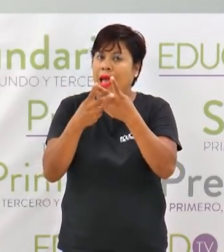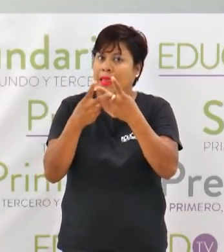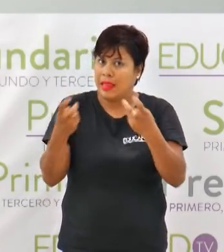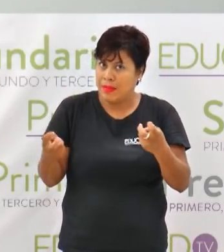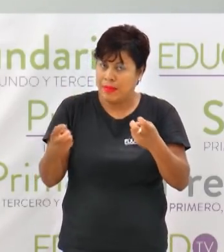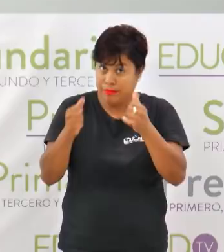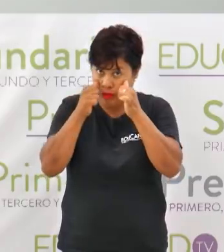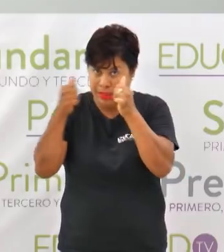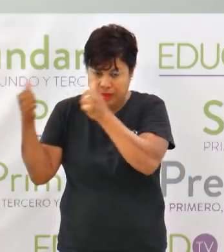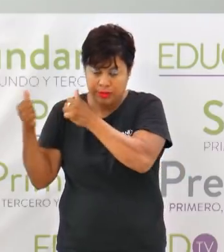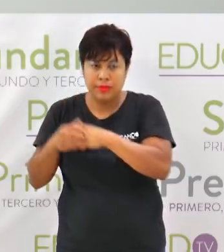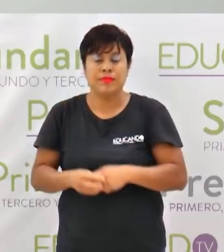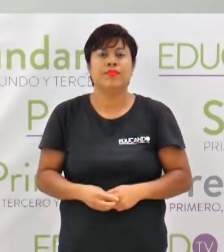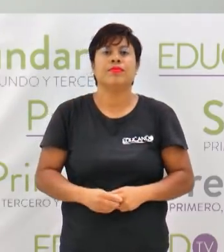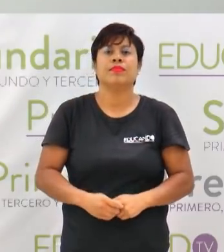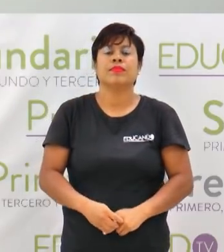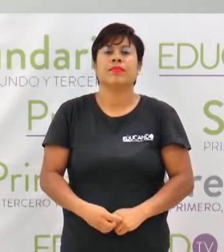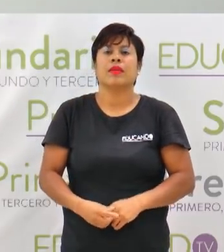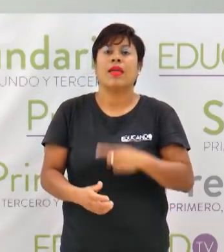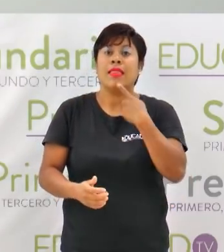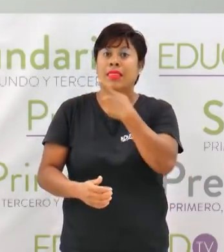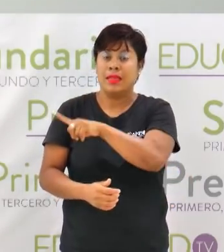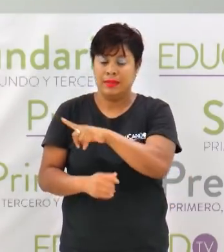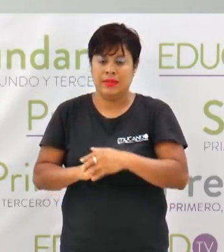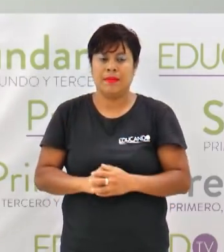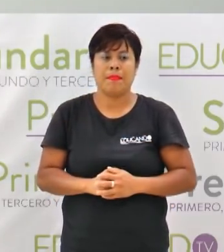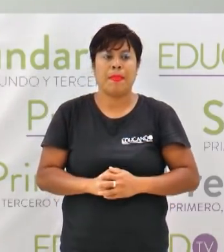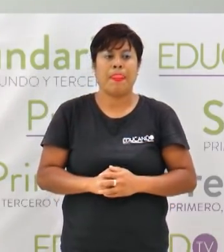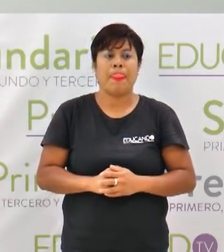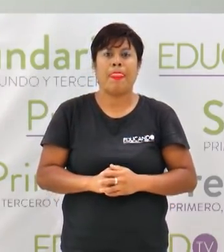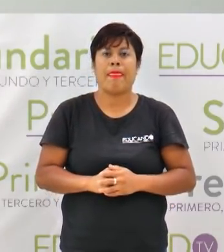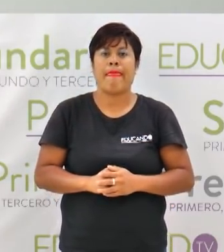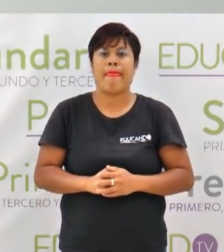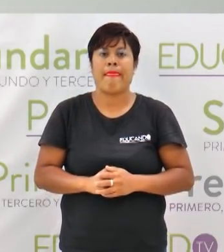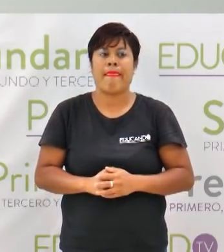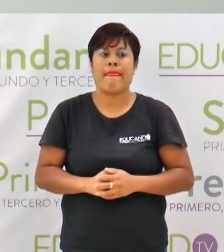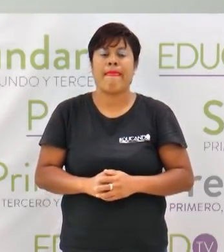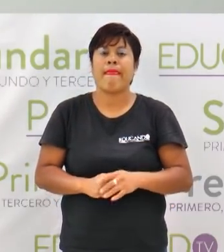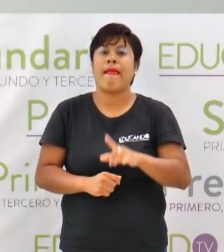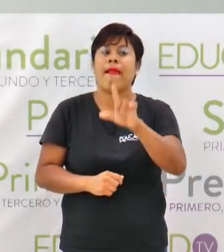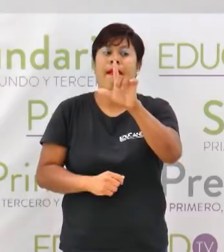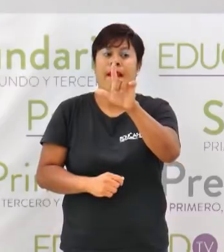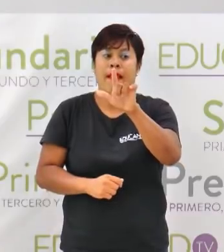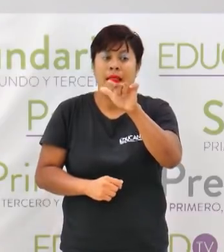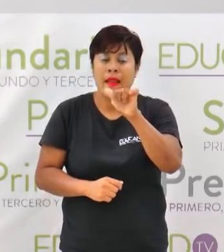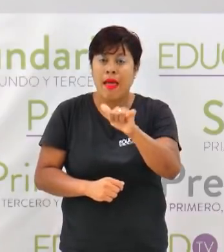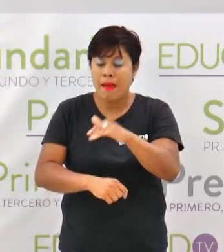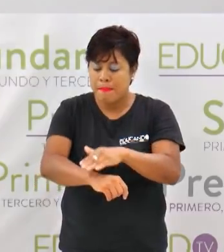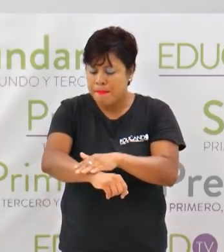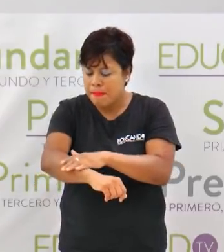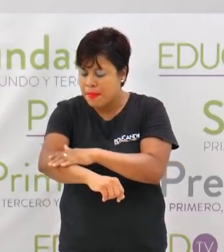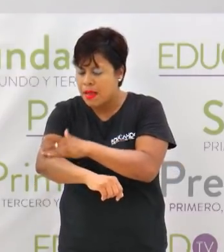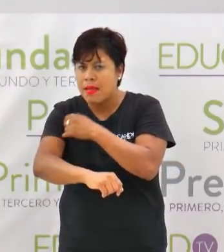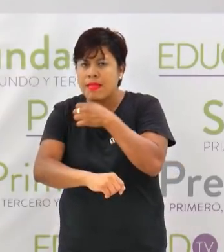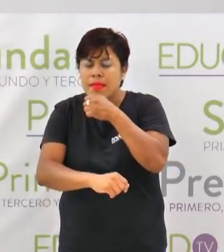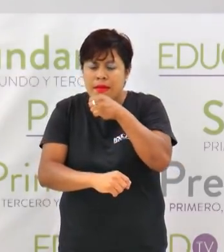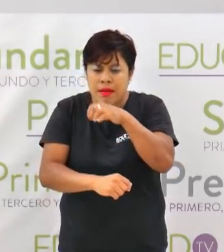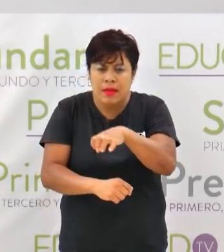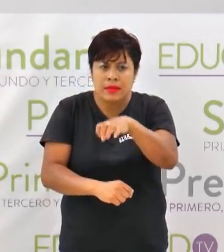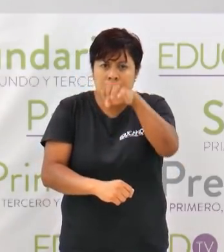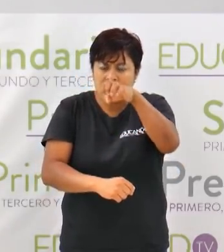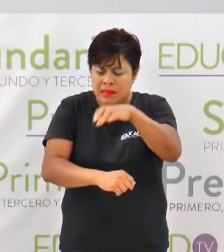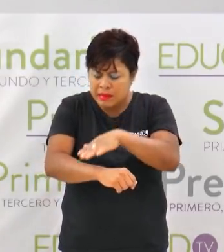adjetiva, Mucha atención. Dice así: la piel de la anciana,